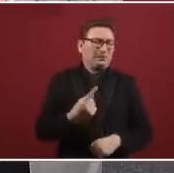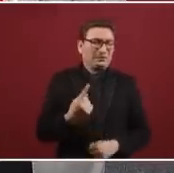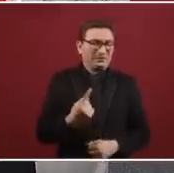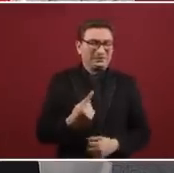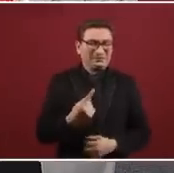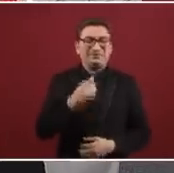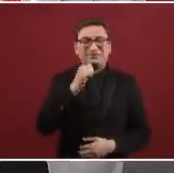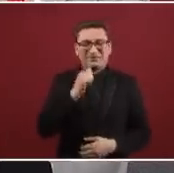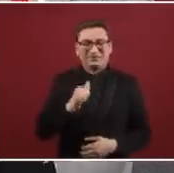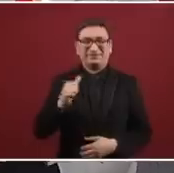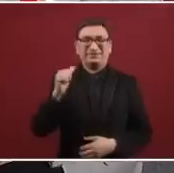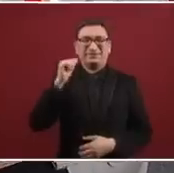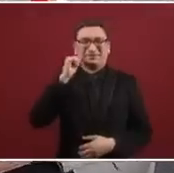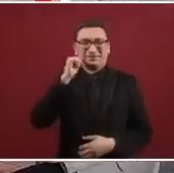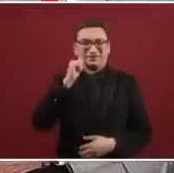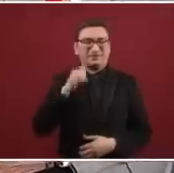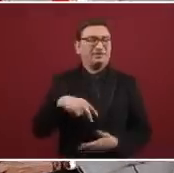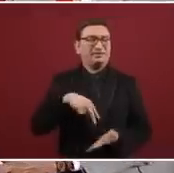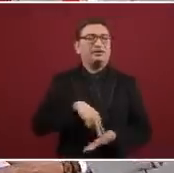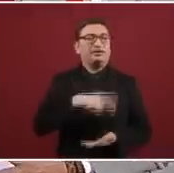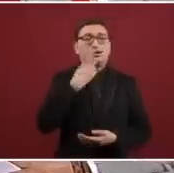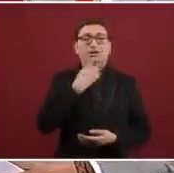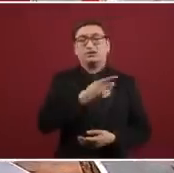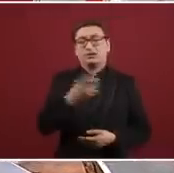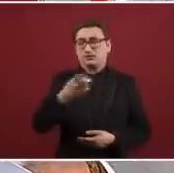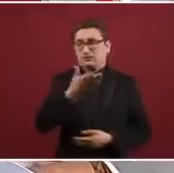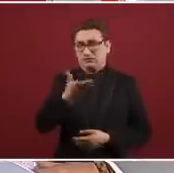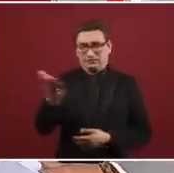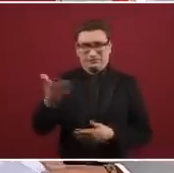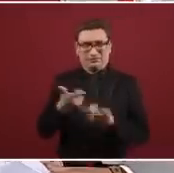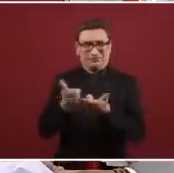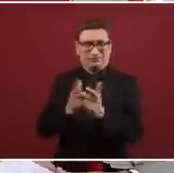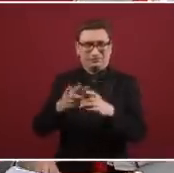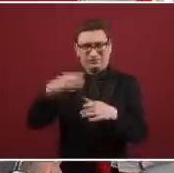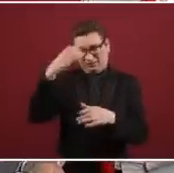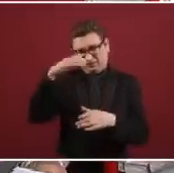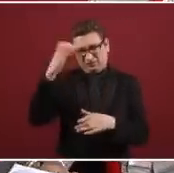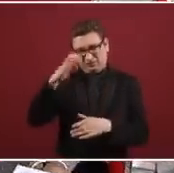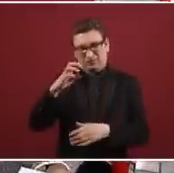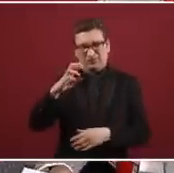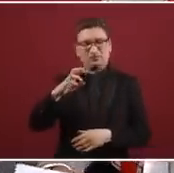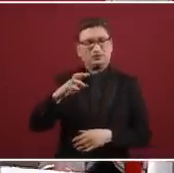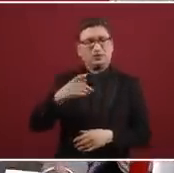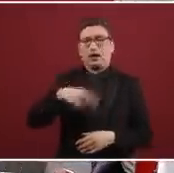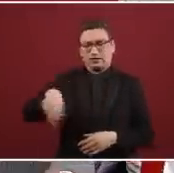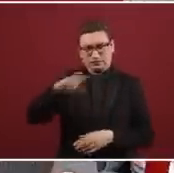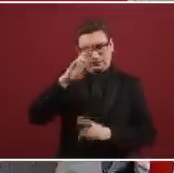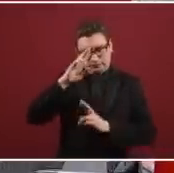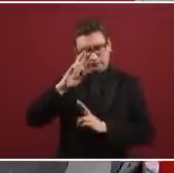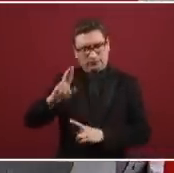ayer fue como para decirle a los expertos, con todo respeto, tengan para que aprendan.